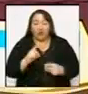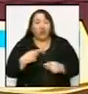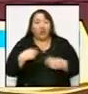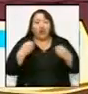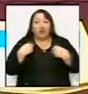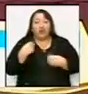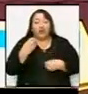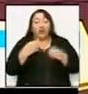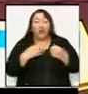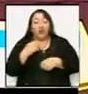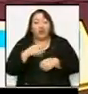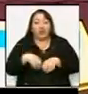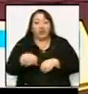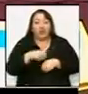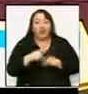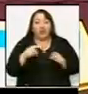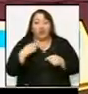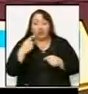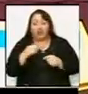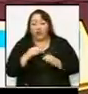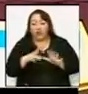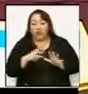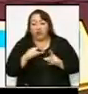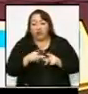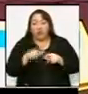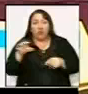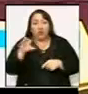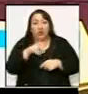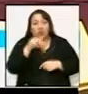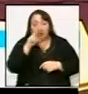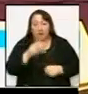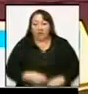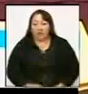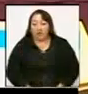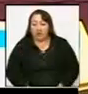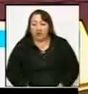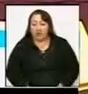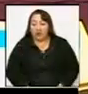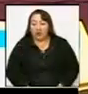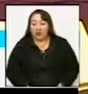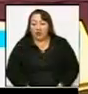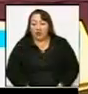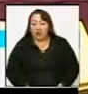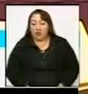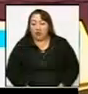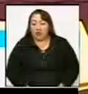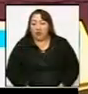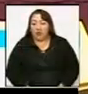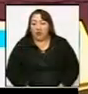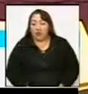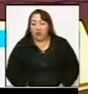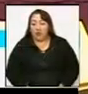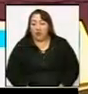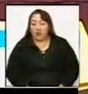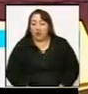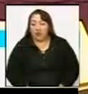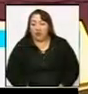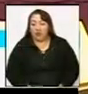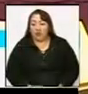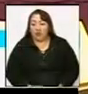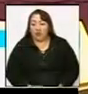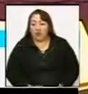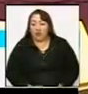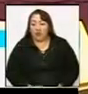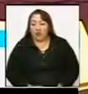tiene jurados descentralizados, pero solamente están en 8 jurisdicciones en el Perú. Y la idea de esto, lo quiero explicar,